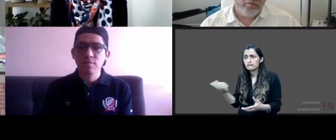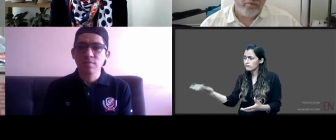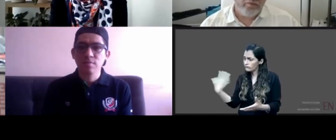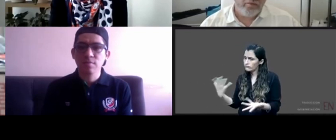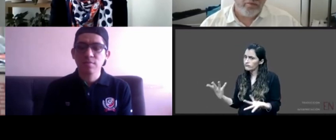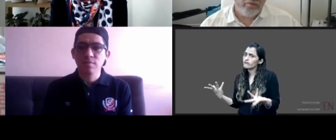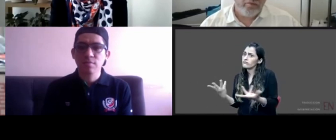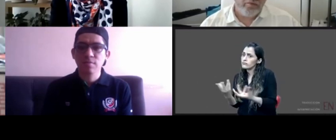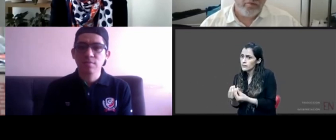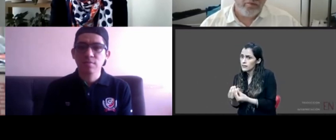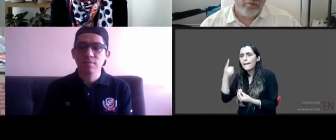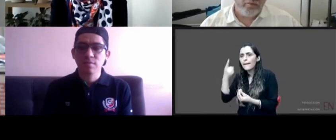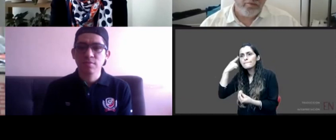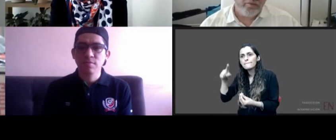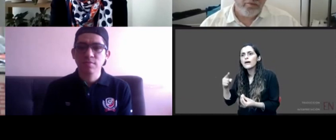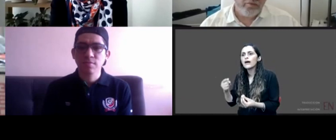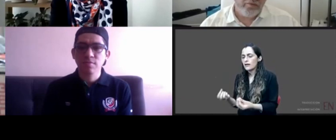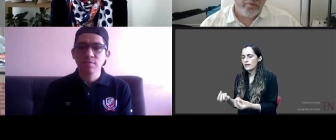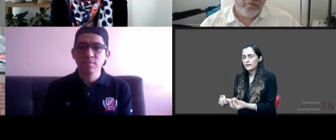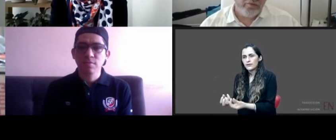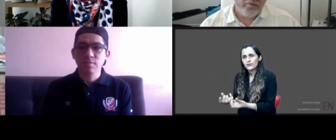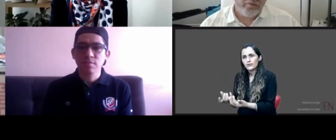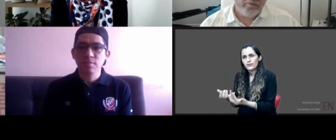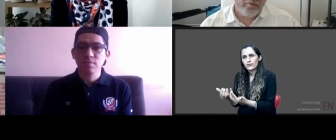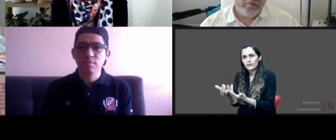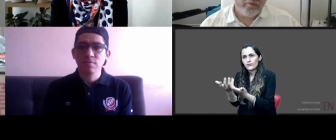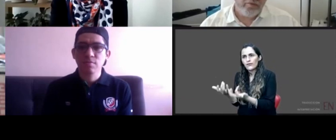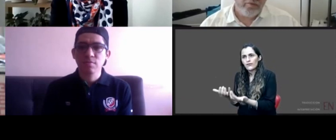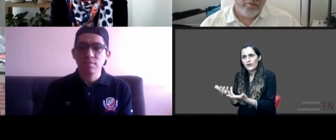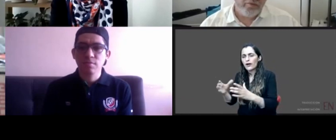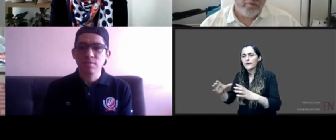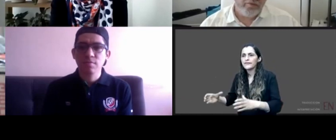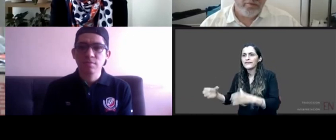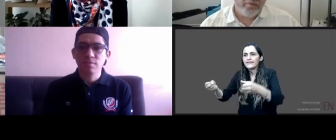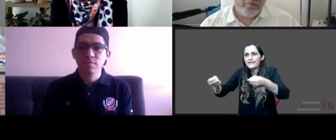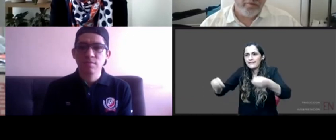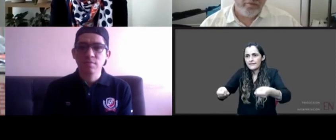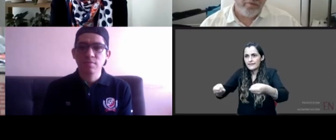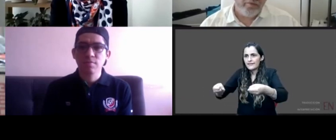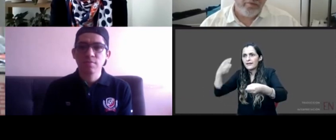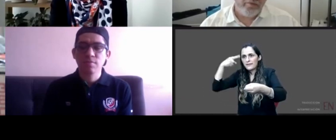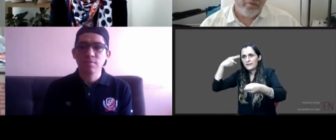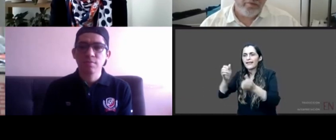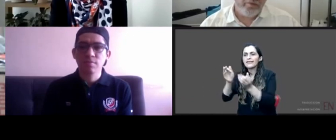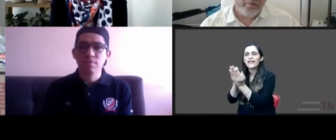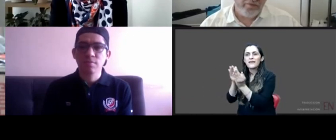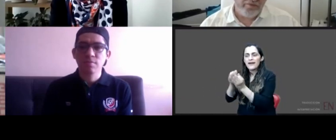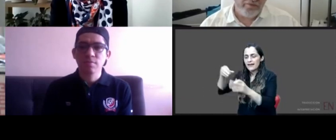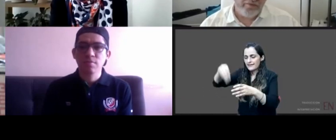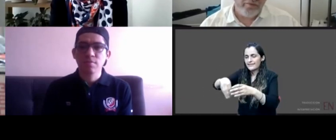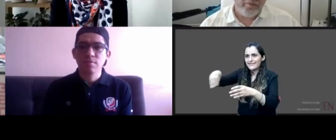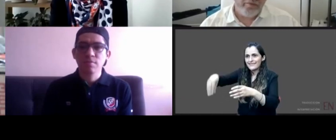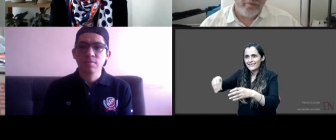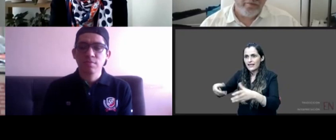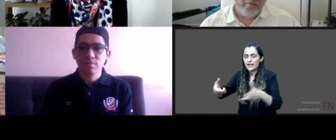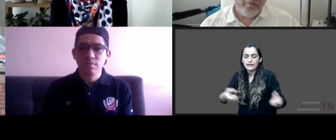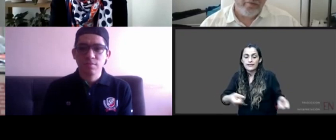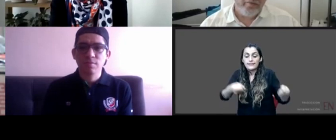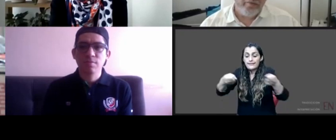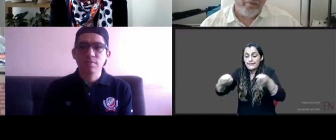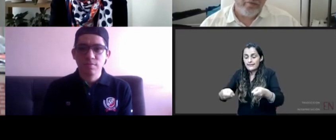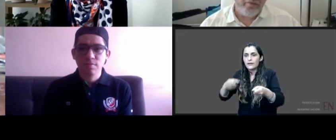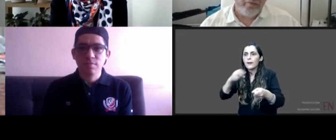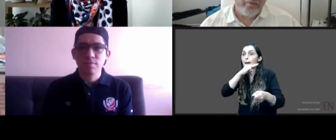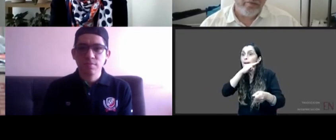aticen la lumbre en donde está la olla de los tamales, en donde está el mole, porque si nosotros